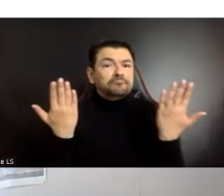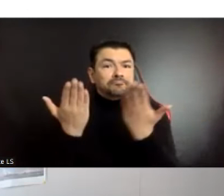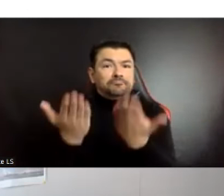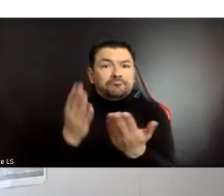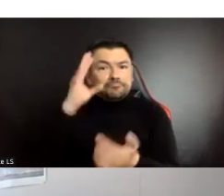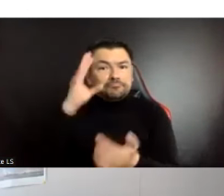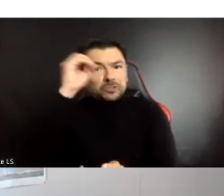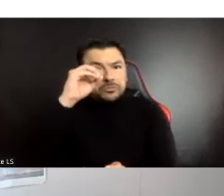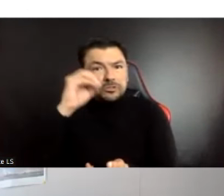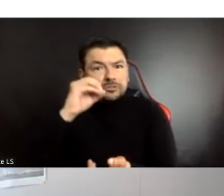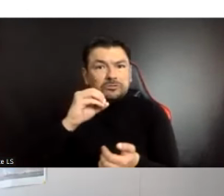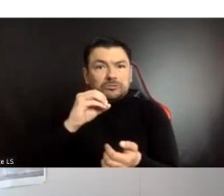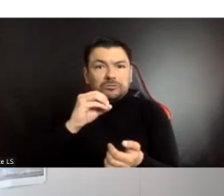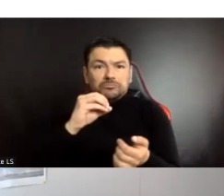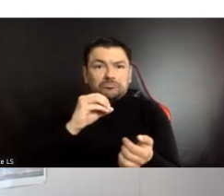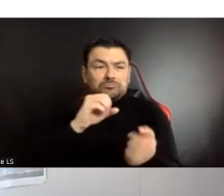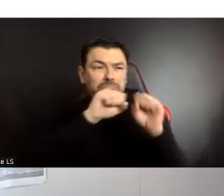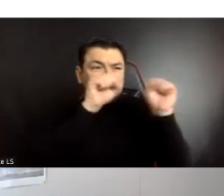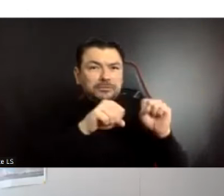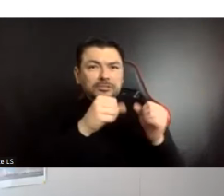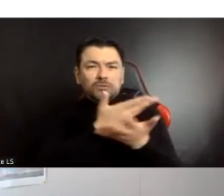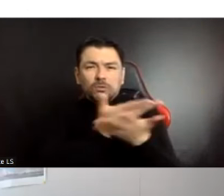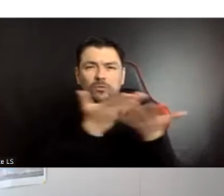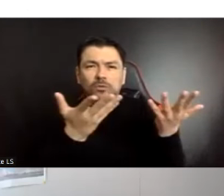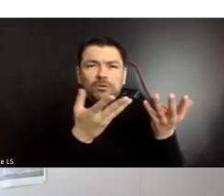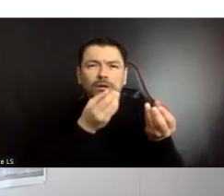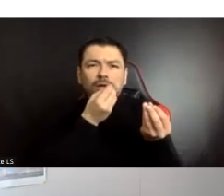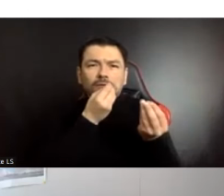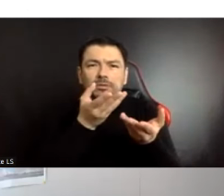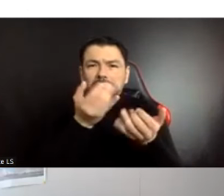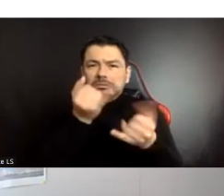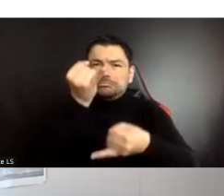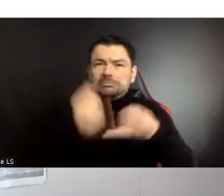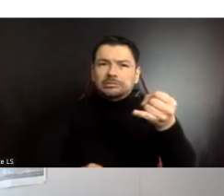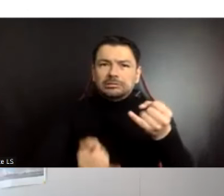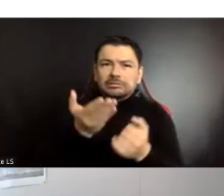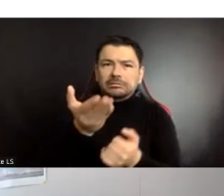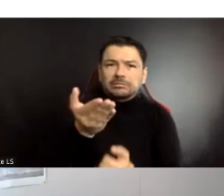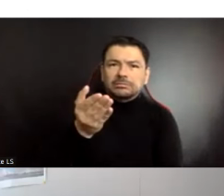responden. Y se la pasaré un momento a Sebastián. Simplemente quiero agradecerle primero a todos